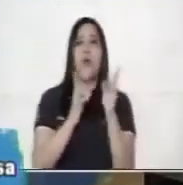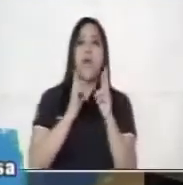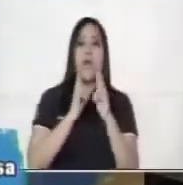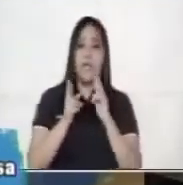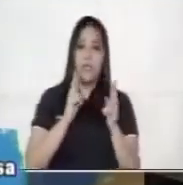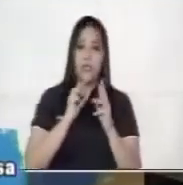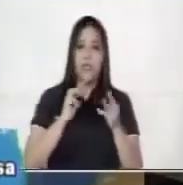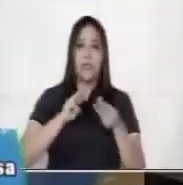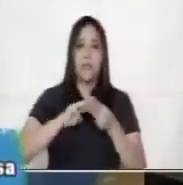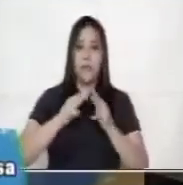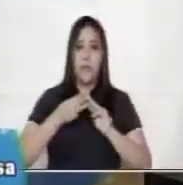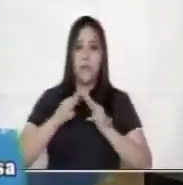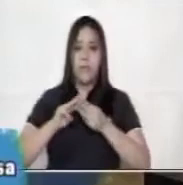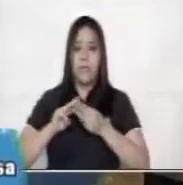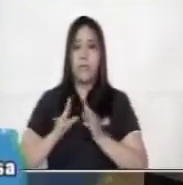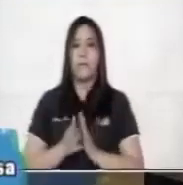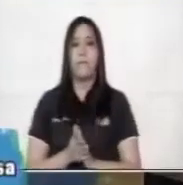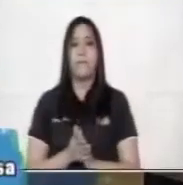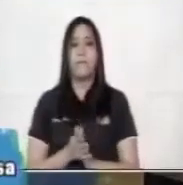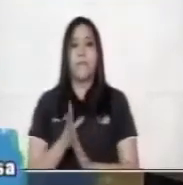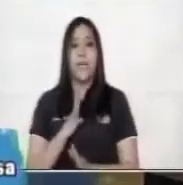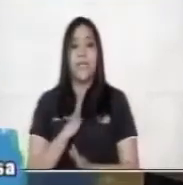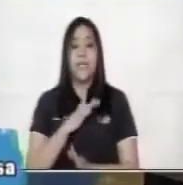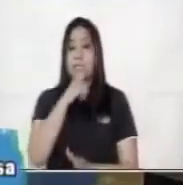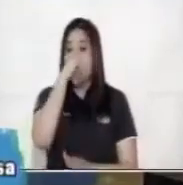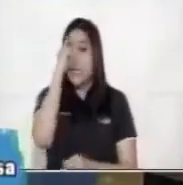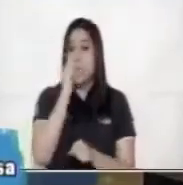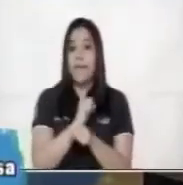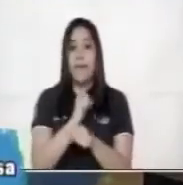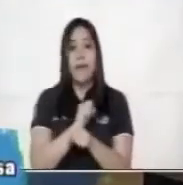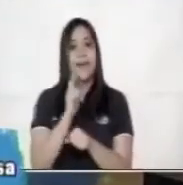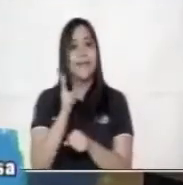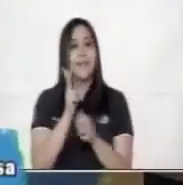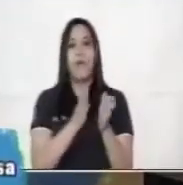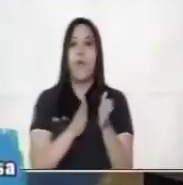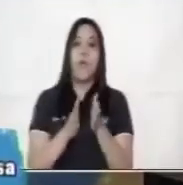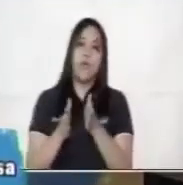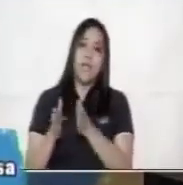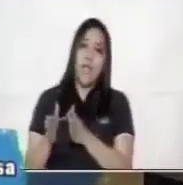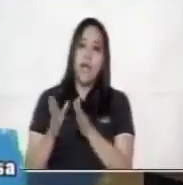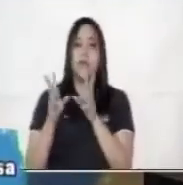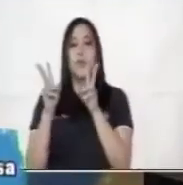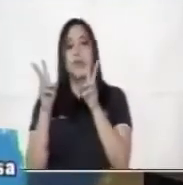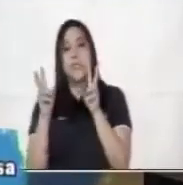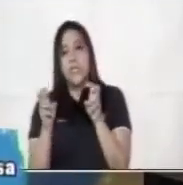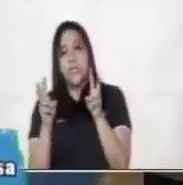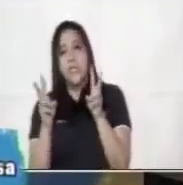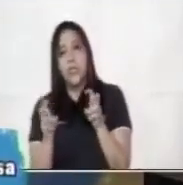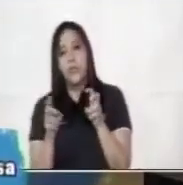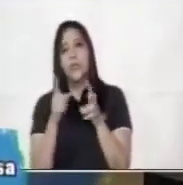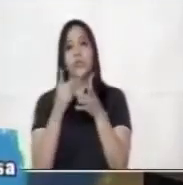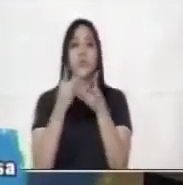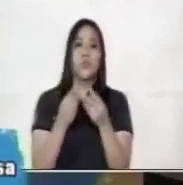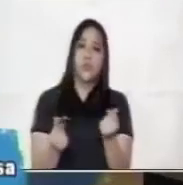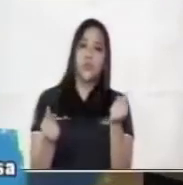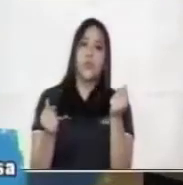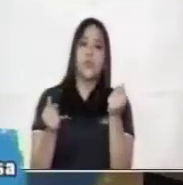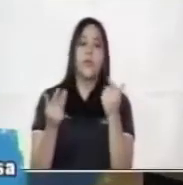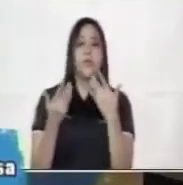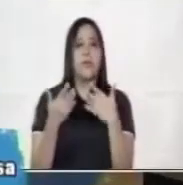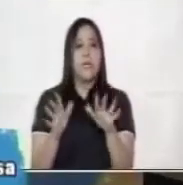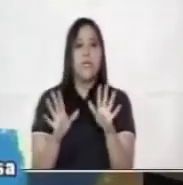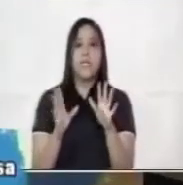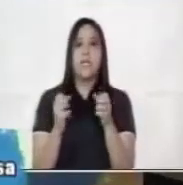funciones. Debes de trabajar de forma ordenada, colocando el título de lo que estás resolviendo y